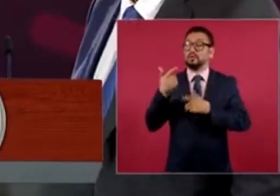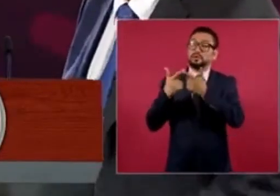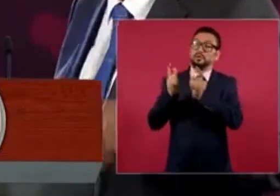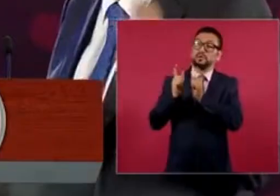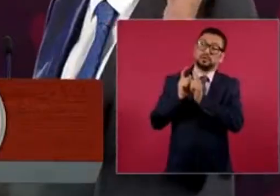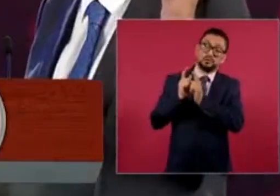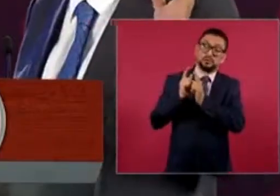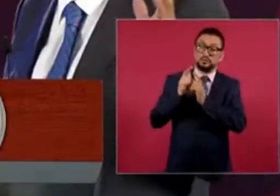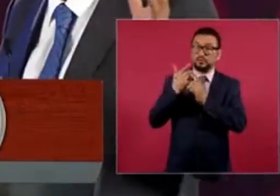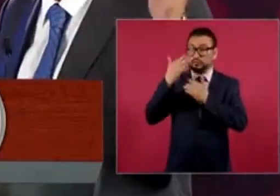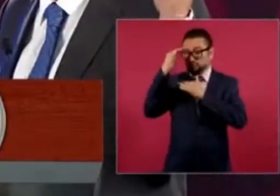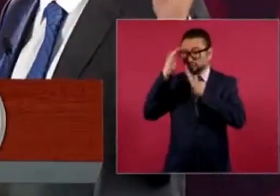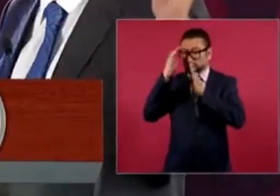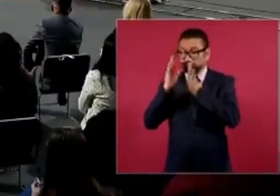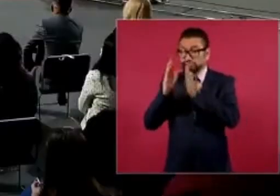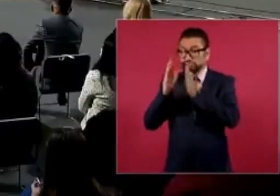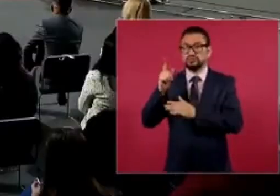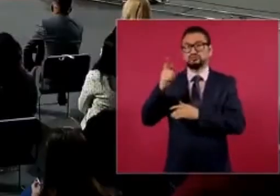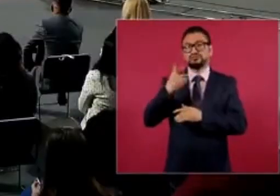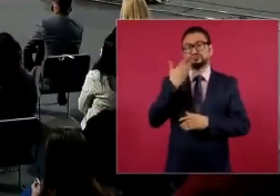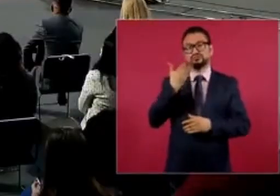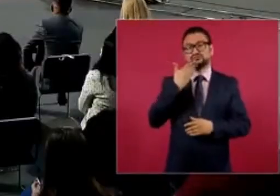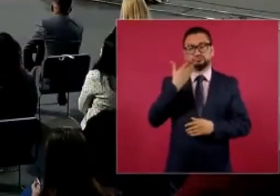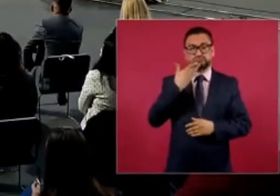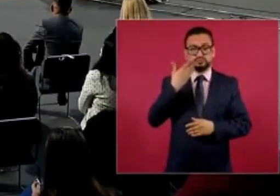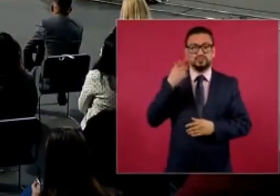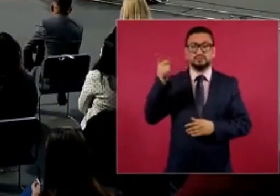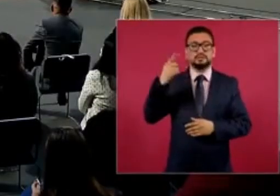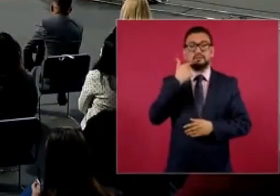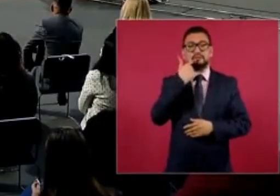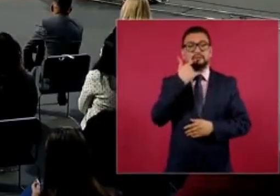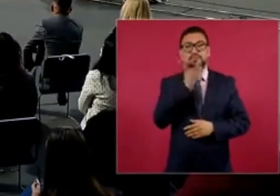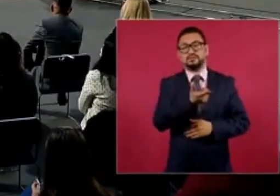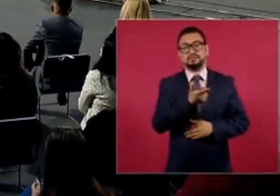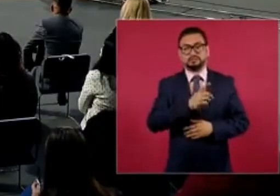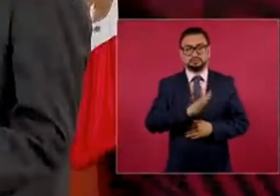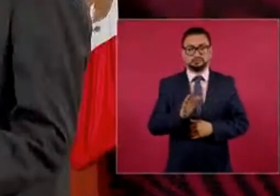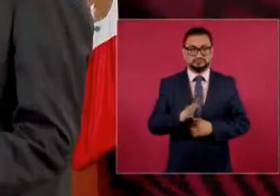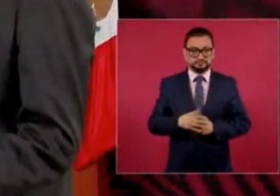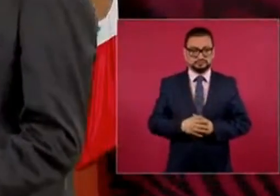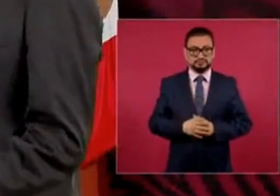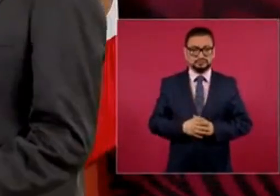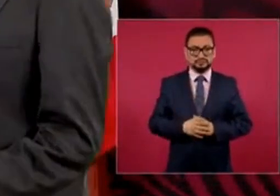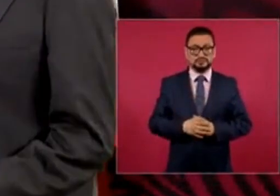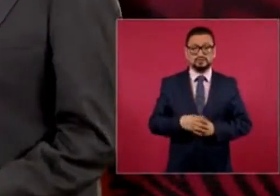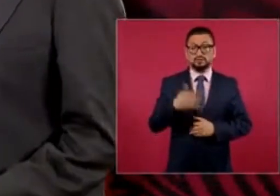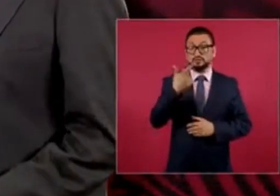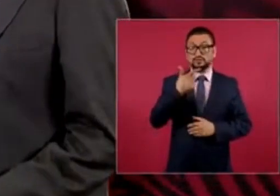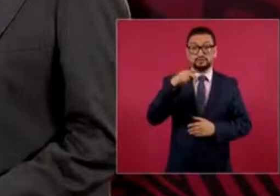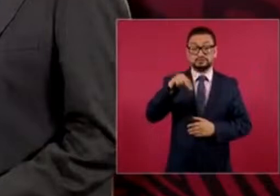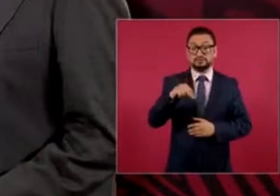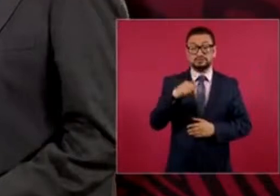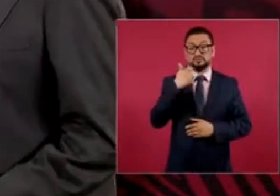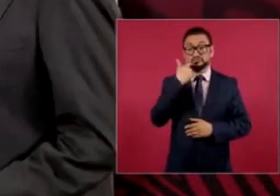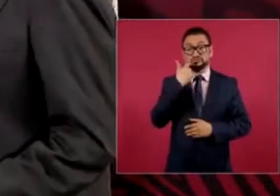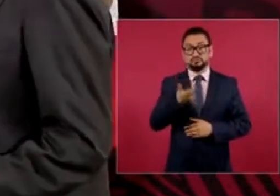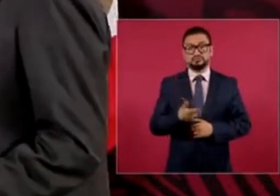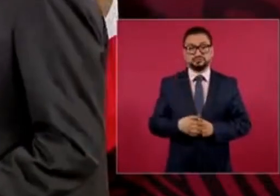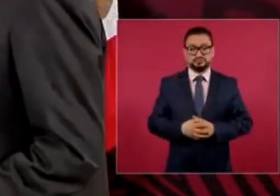me imagino que no quiere que exista